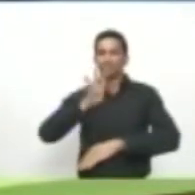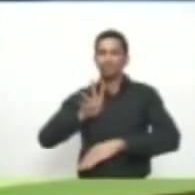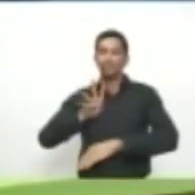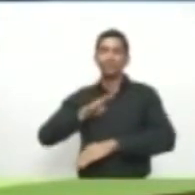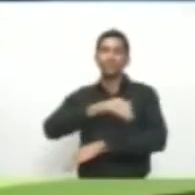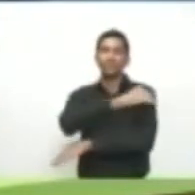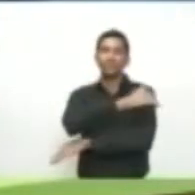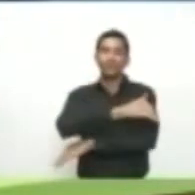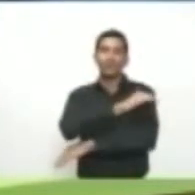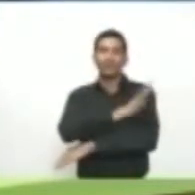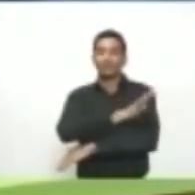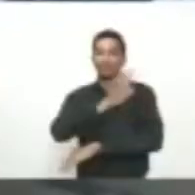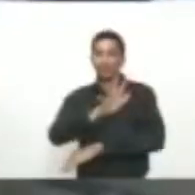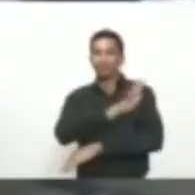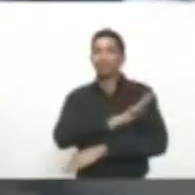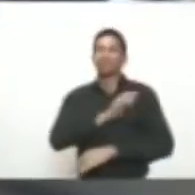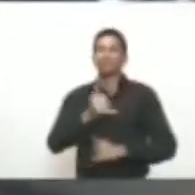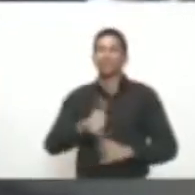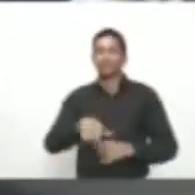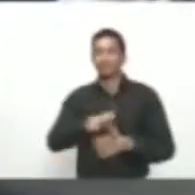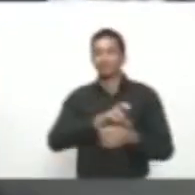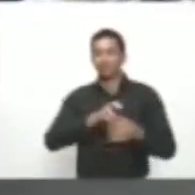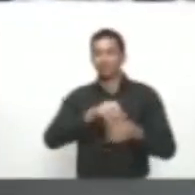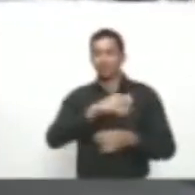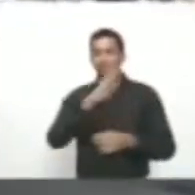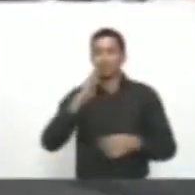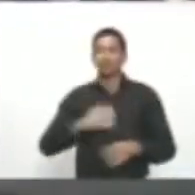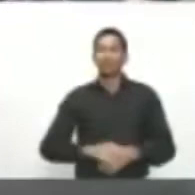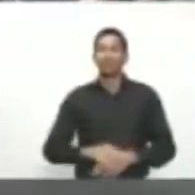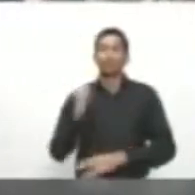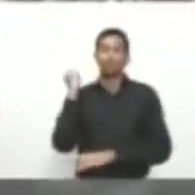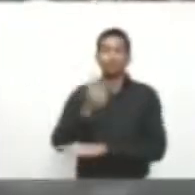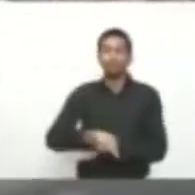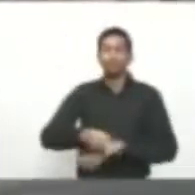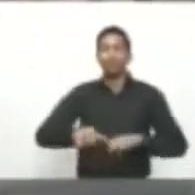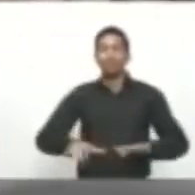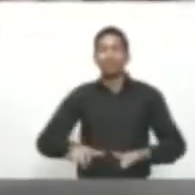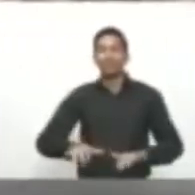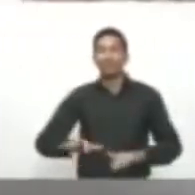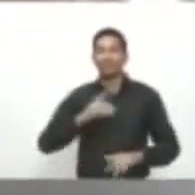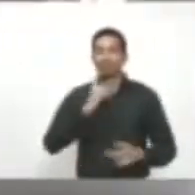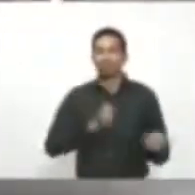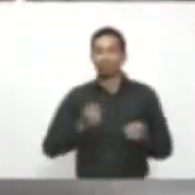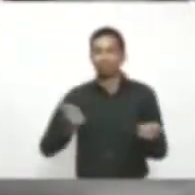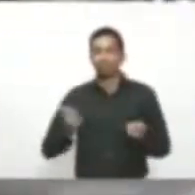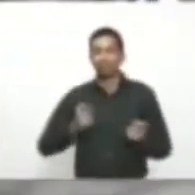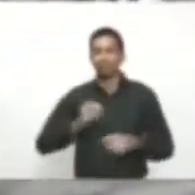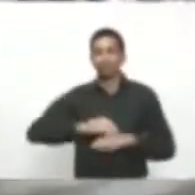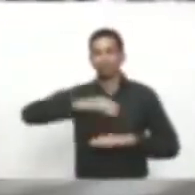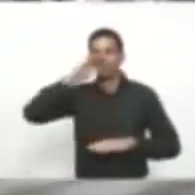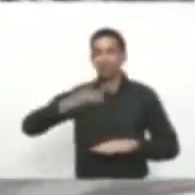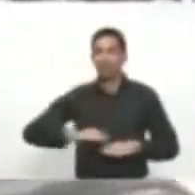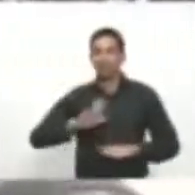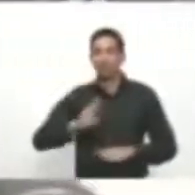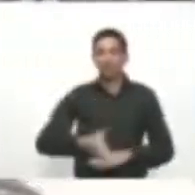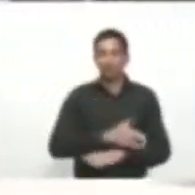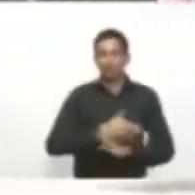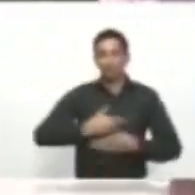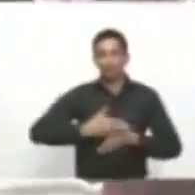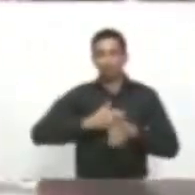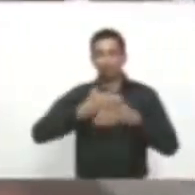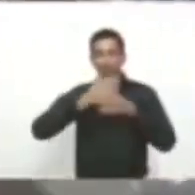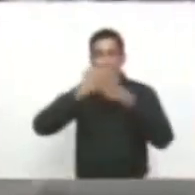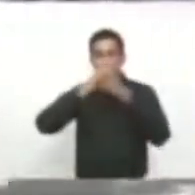en la ciudad de Barranquilla. Por orden de la Secretaría de Control Urbano y Espacio Público, las obras del Centro Ejecutivo 2,